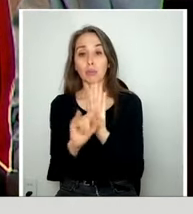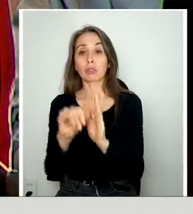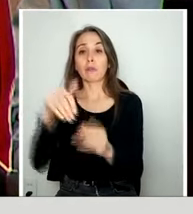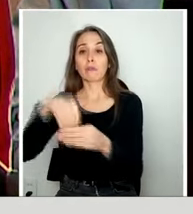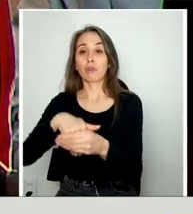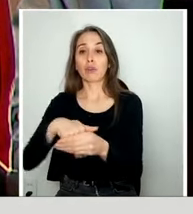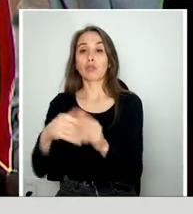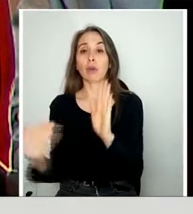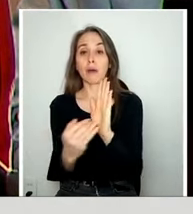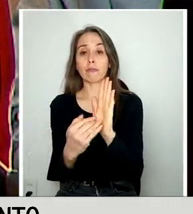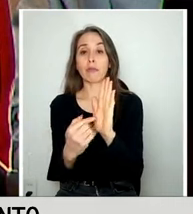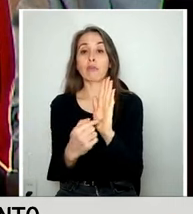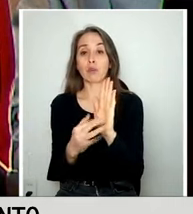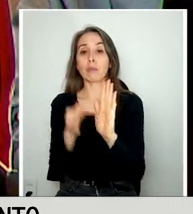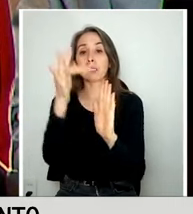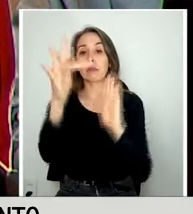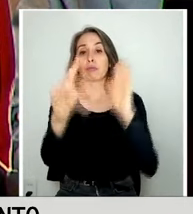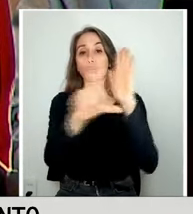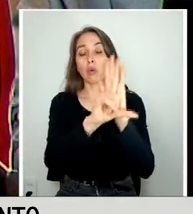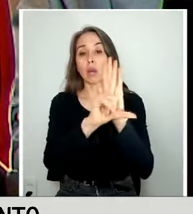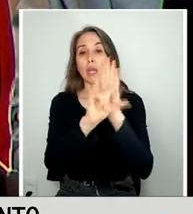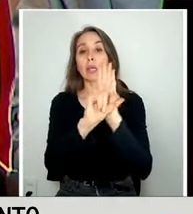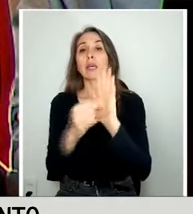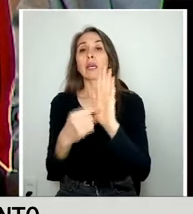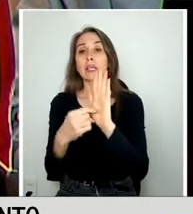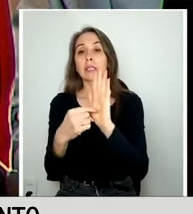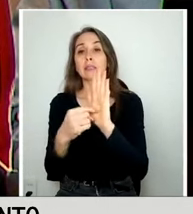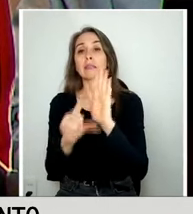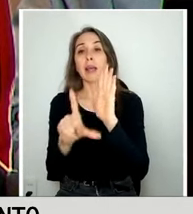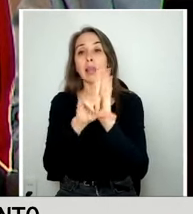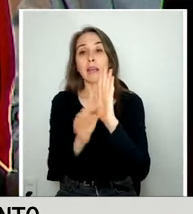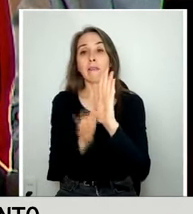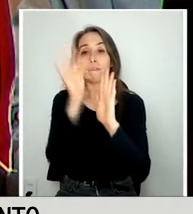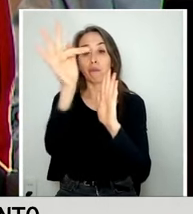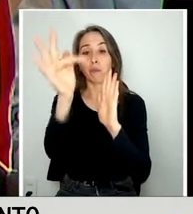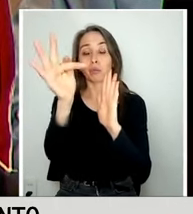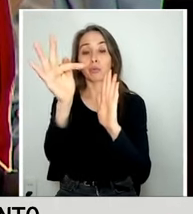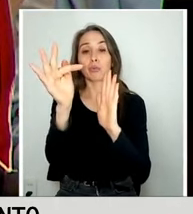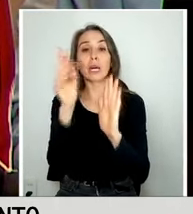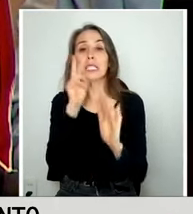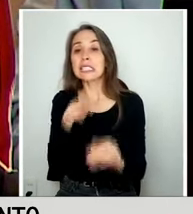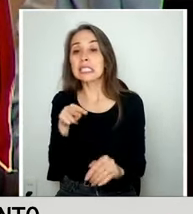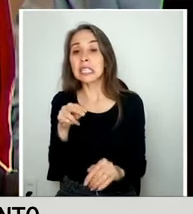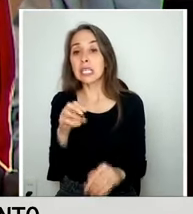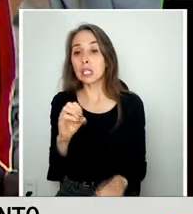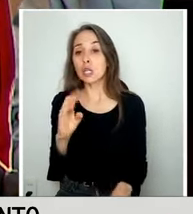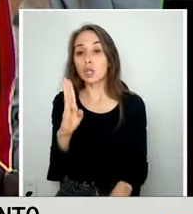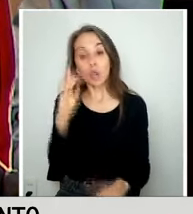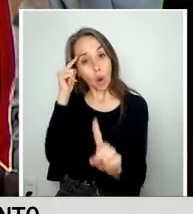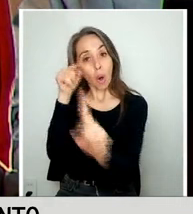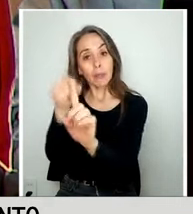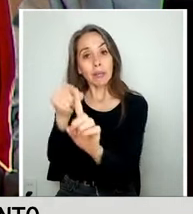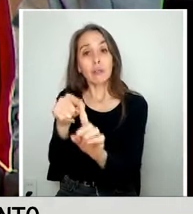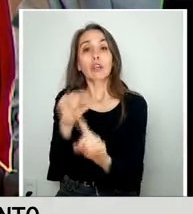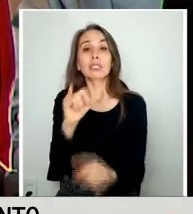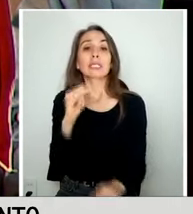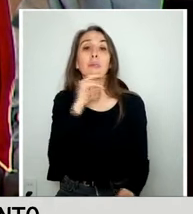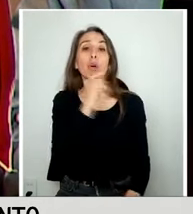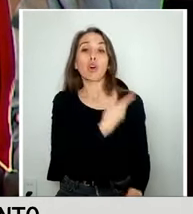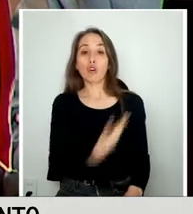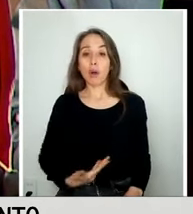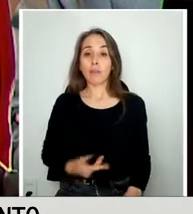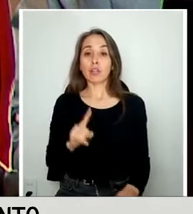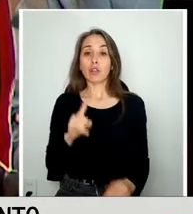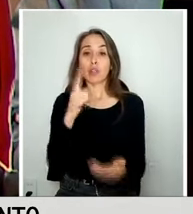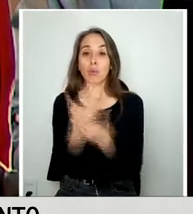ley pero es una ley que va a quedar sin objeto si este gobierno no se pone de una vez por todas las